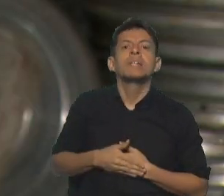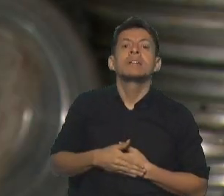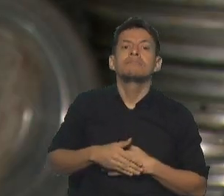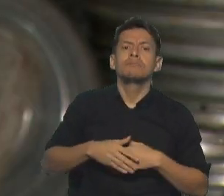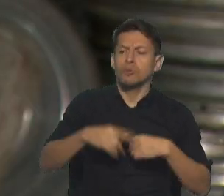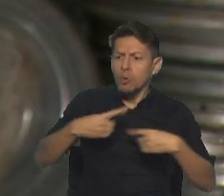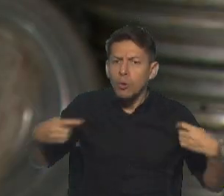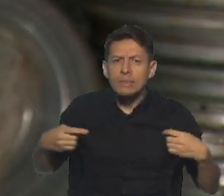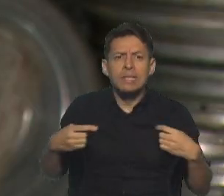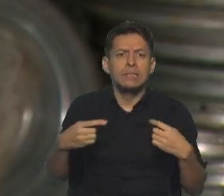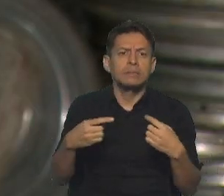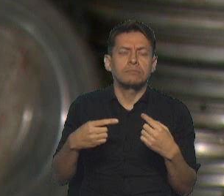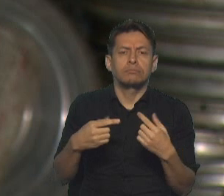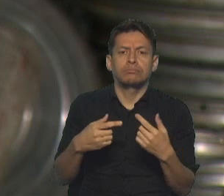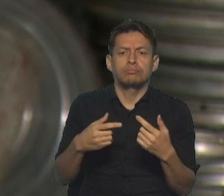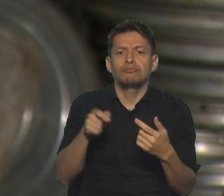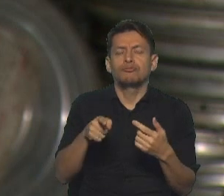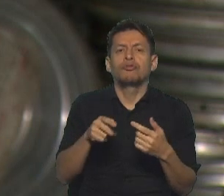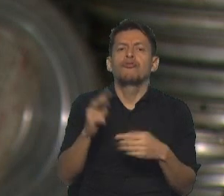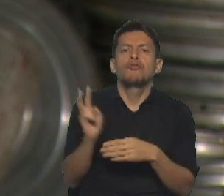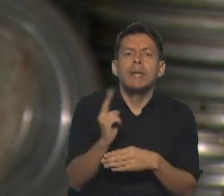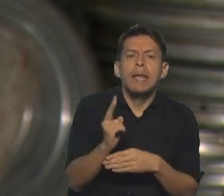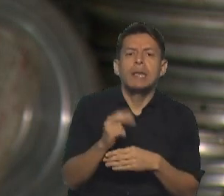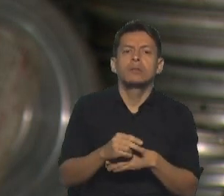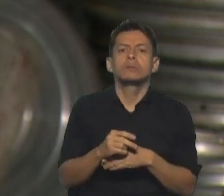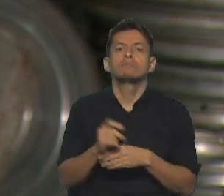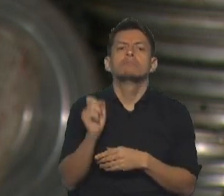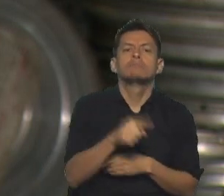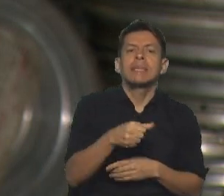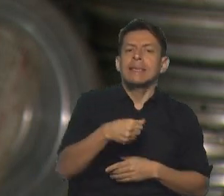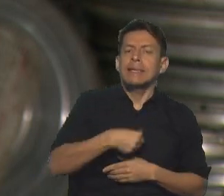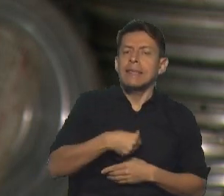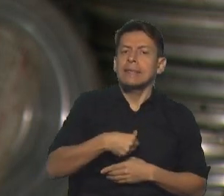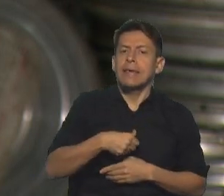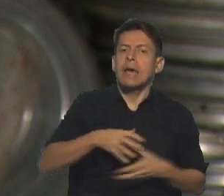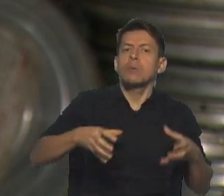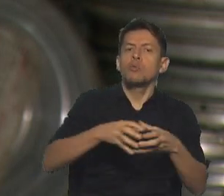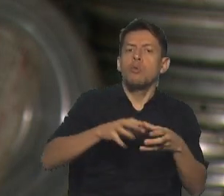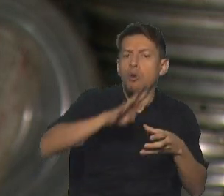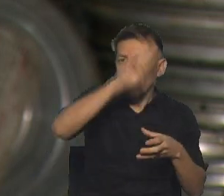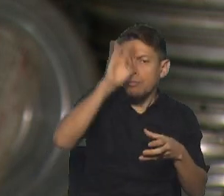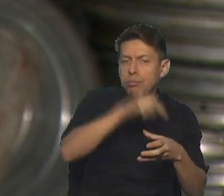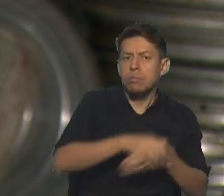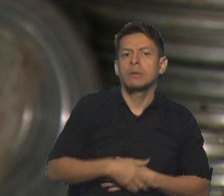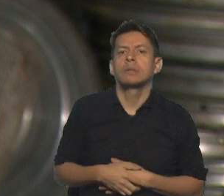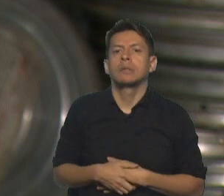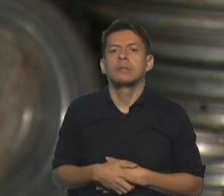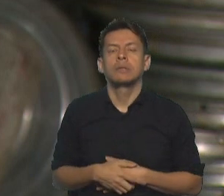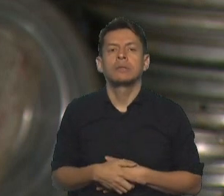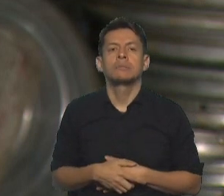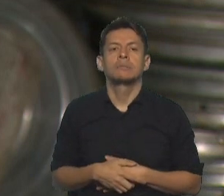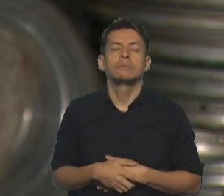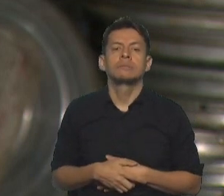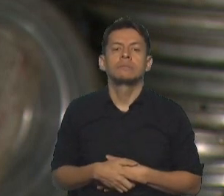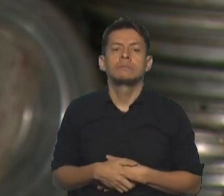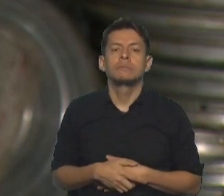son la historia y la identidad y piezas que en un vínculo con las